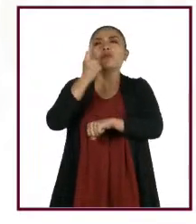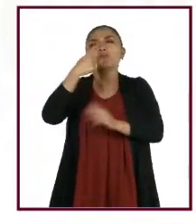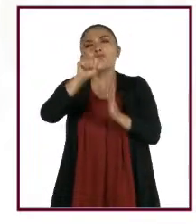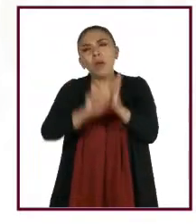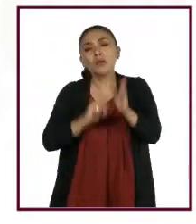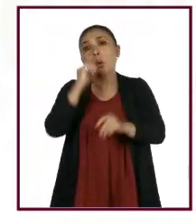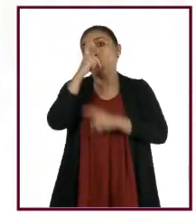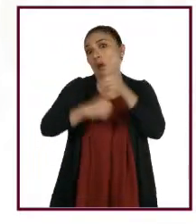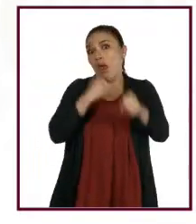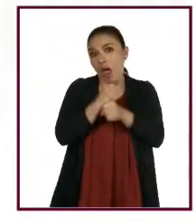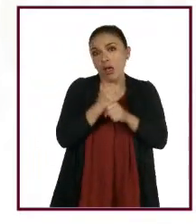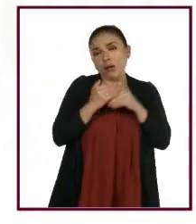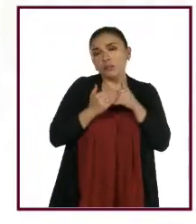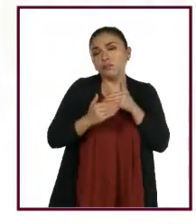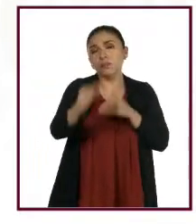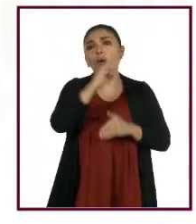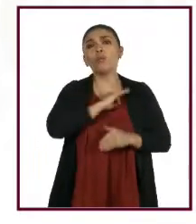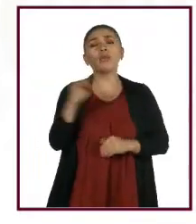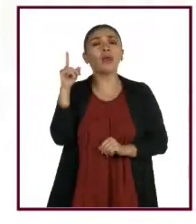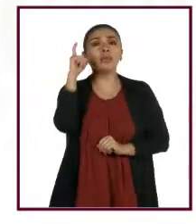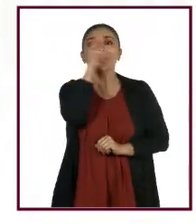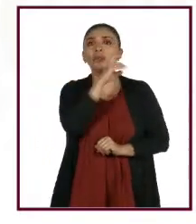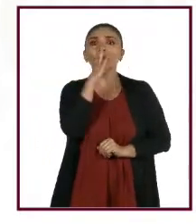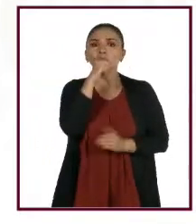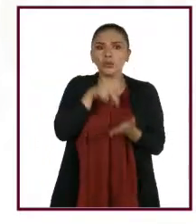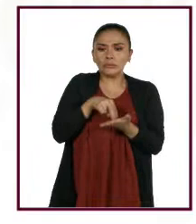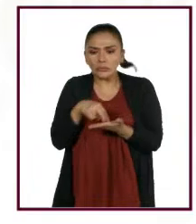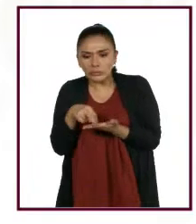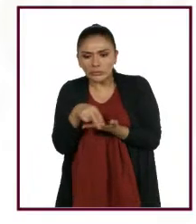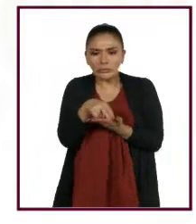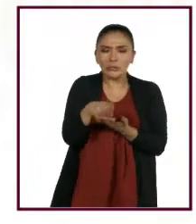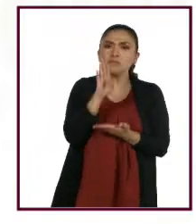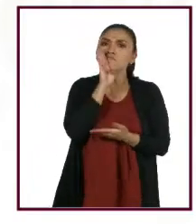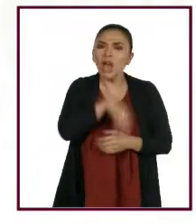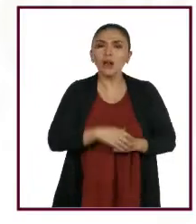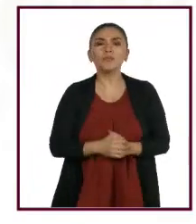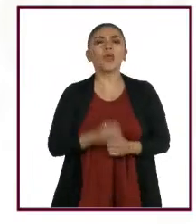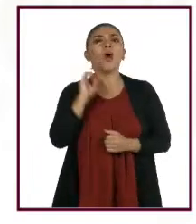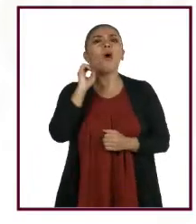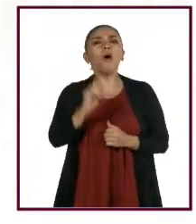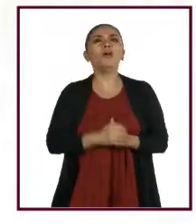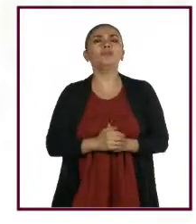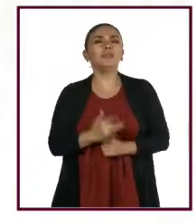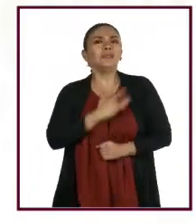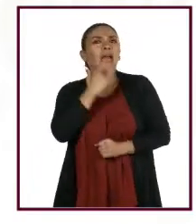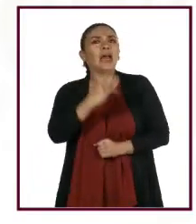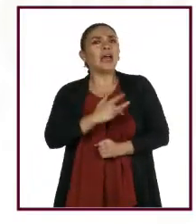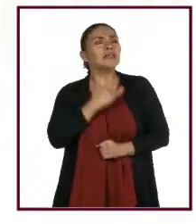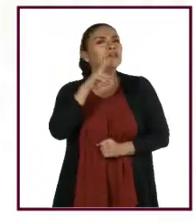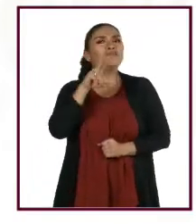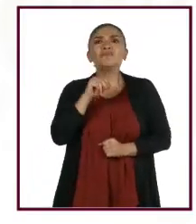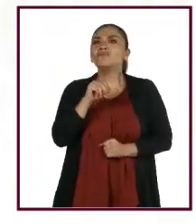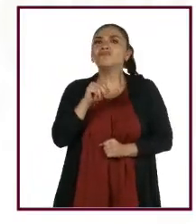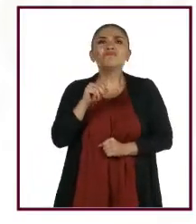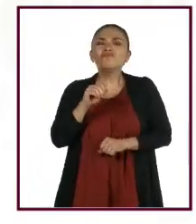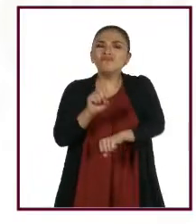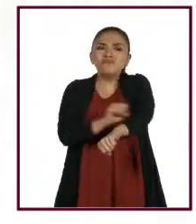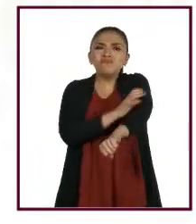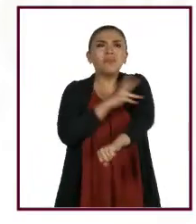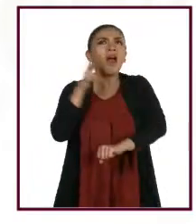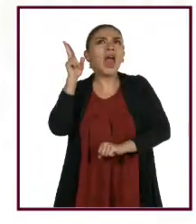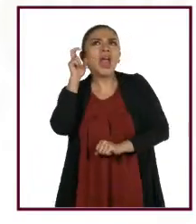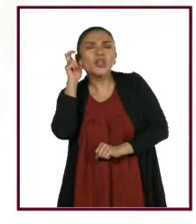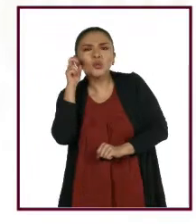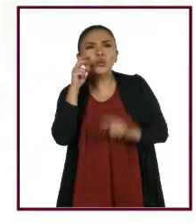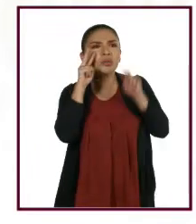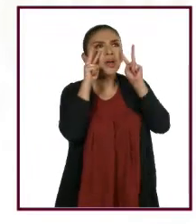y hasta años, dificultad para mantener el equilibrio, deterioro de las capacidades sensoriales, sobre todo de la audición